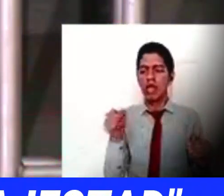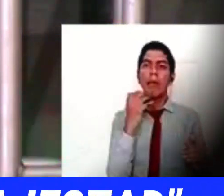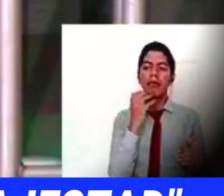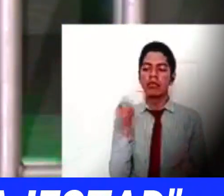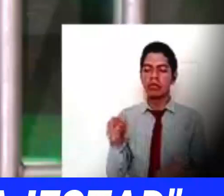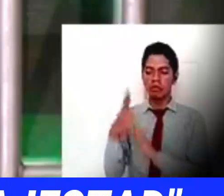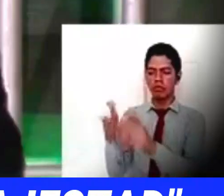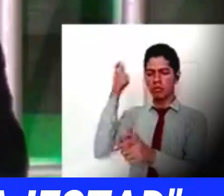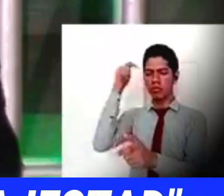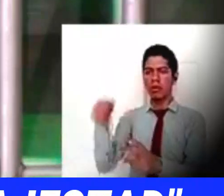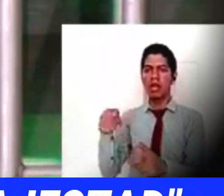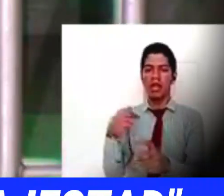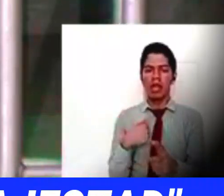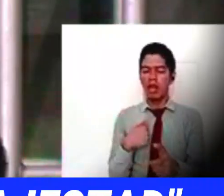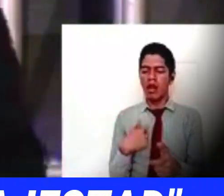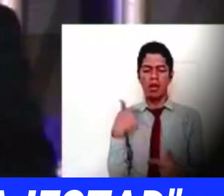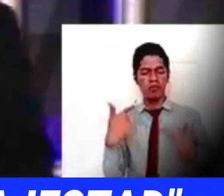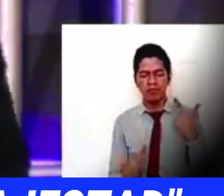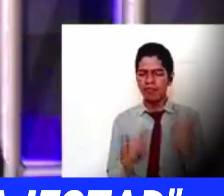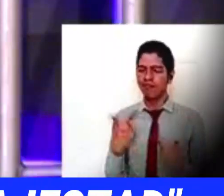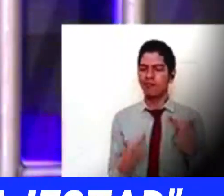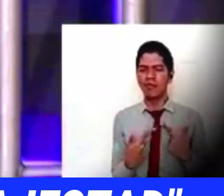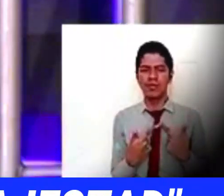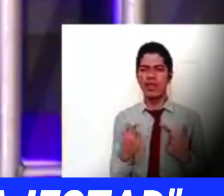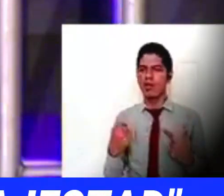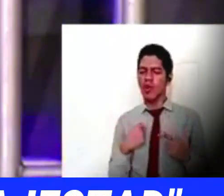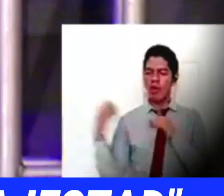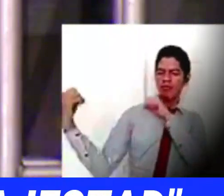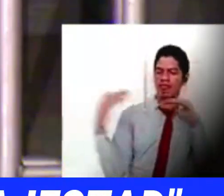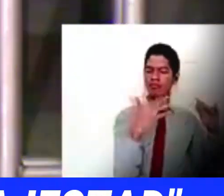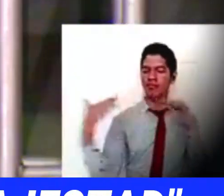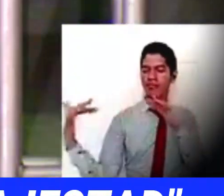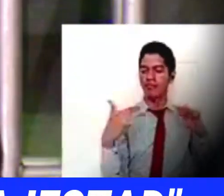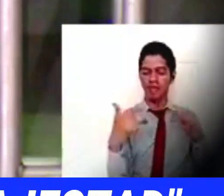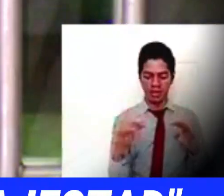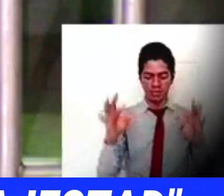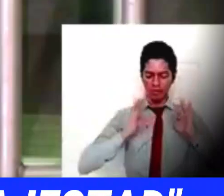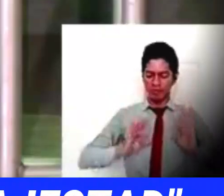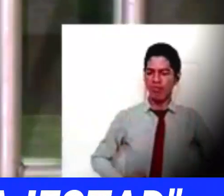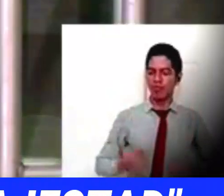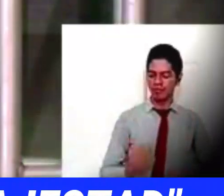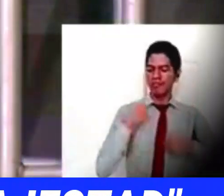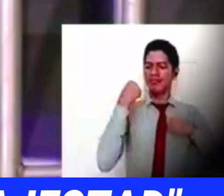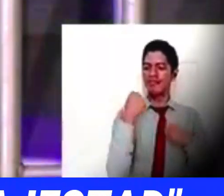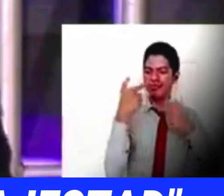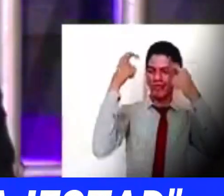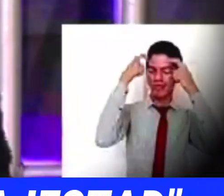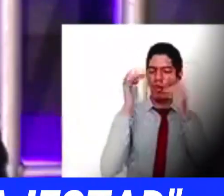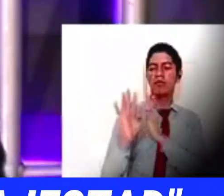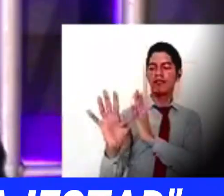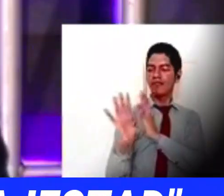sueño de los hombres de la época poder ser parte del ejército del rey. Pero David está aislado de todos aquellos